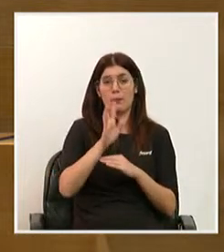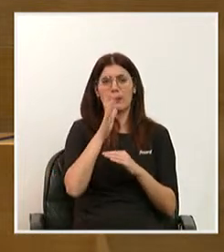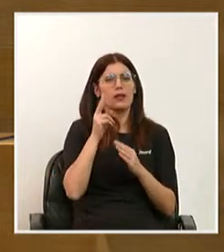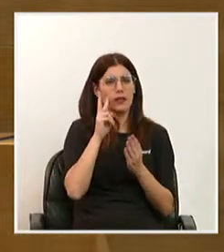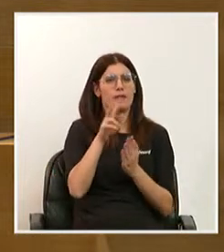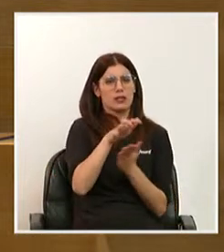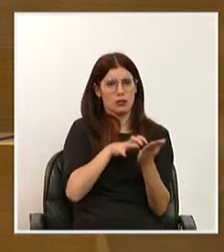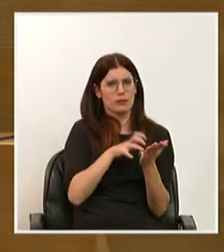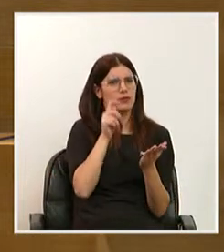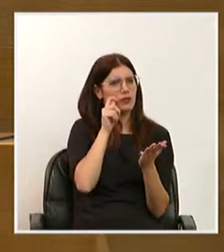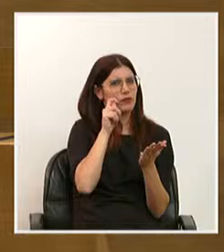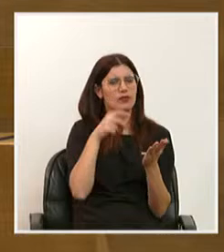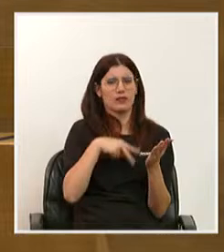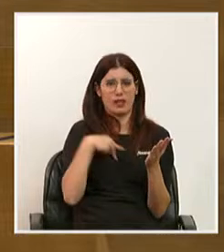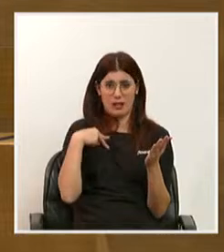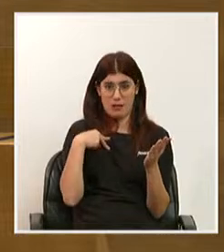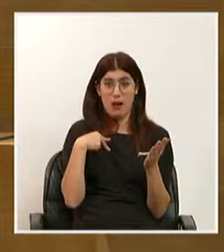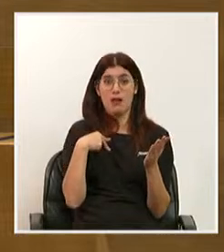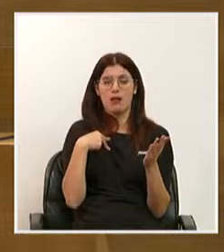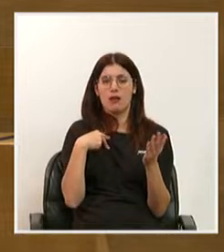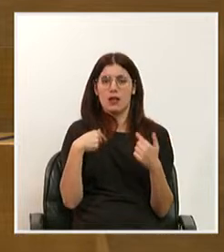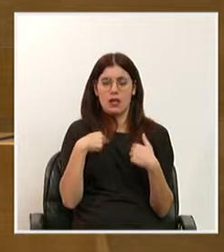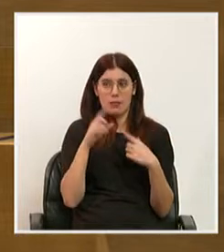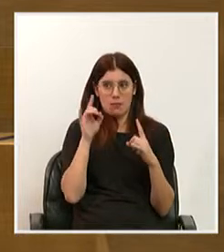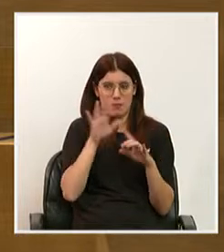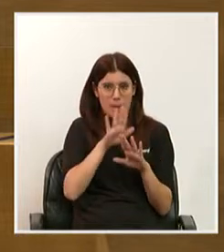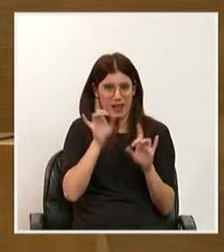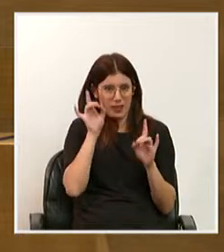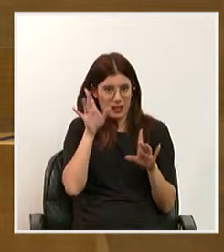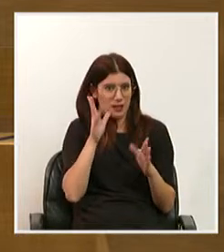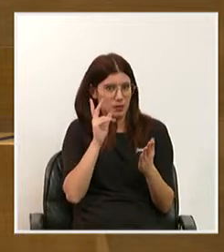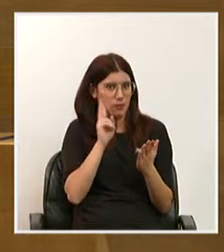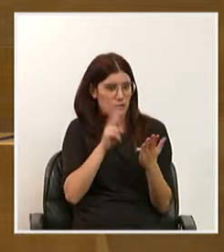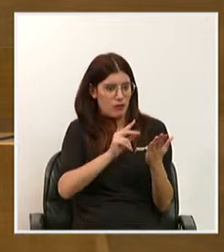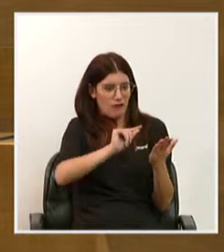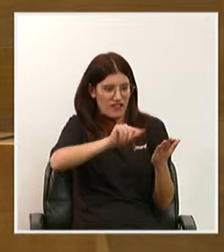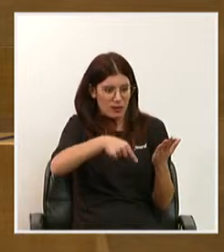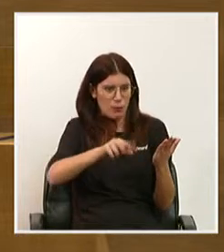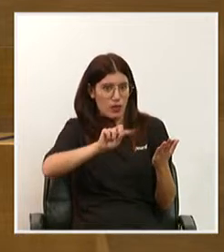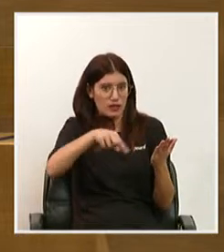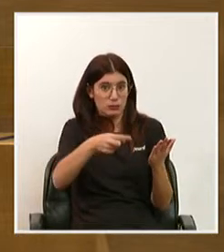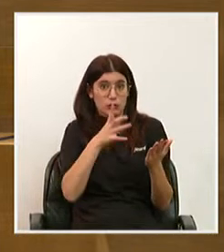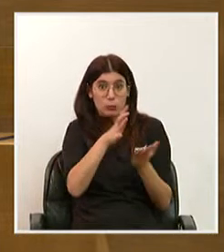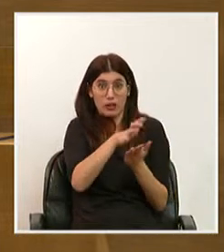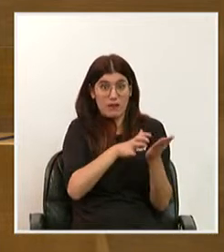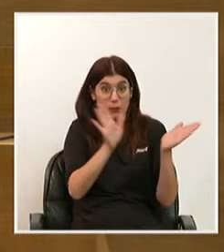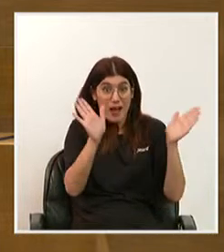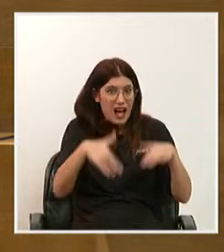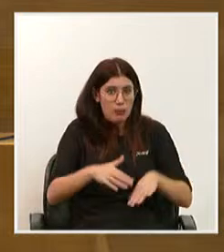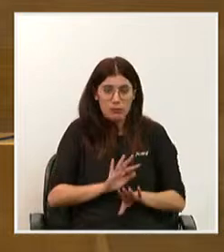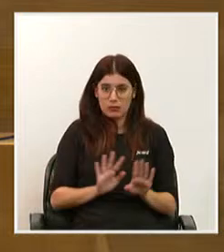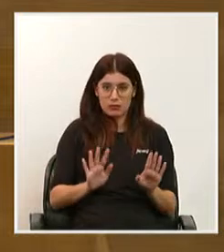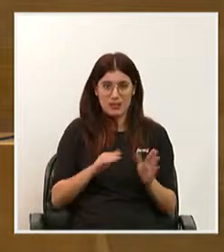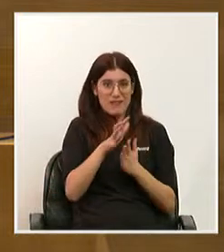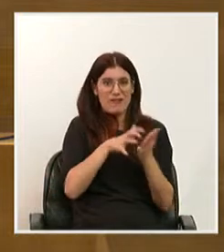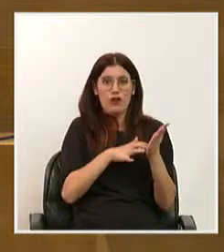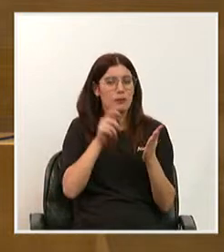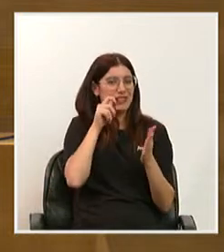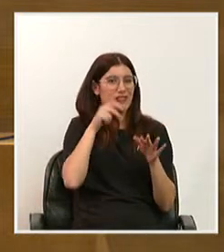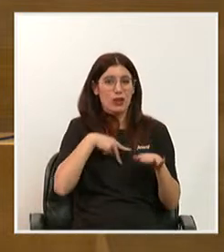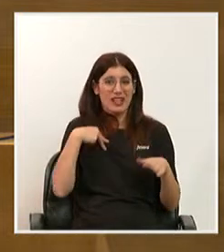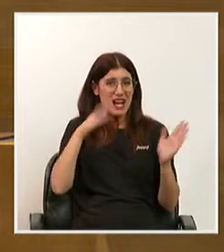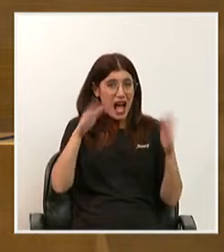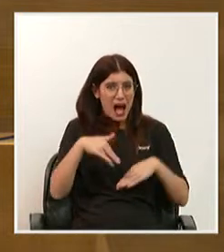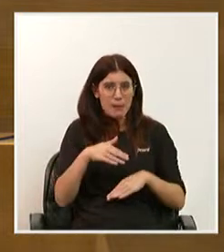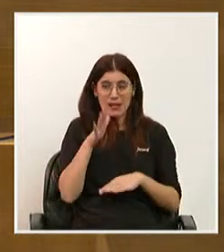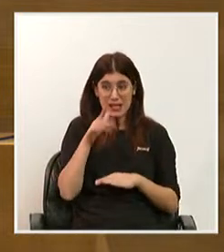intervención general y nos parece increíble que dijera eso que afirmara eso porque no existía el informe de la intervención general todo eso es